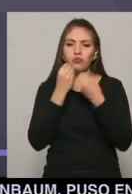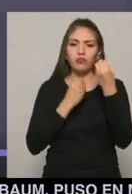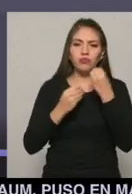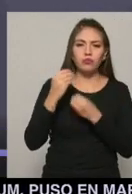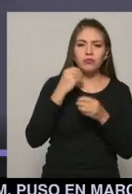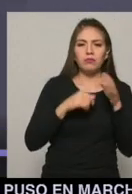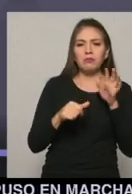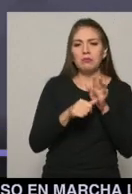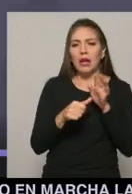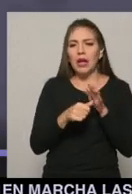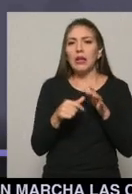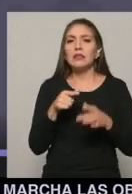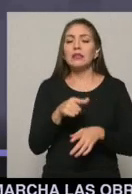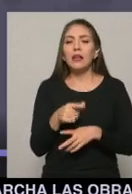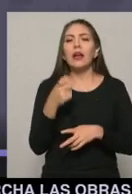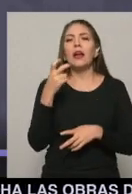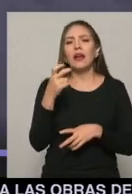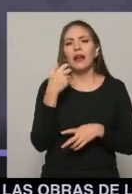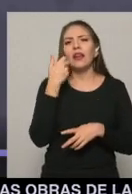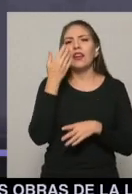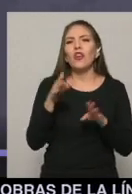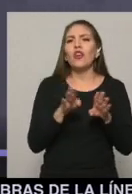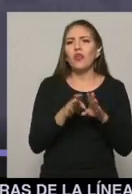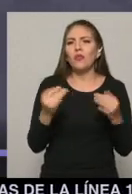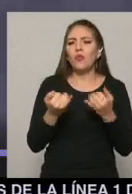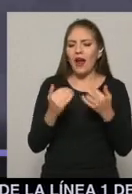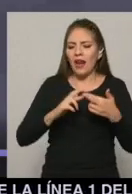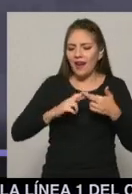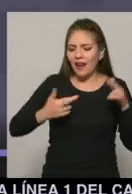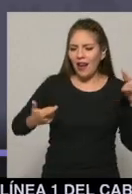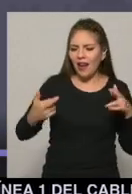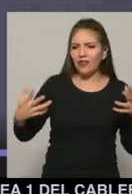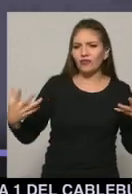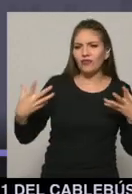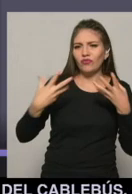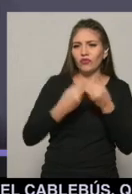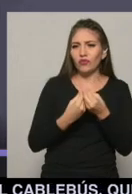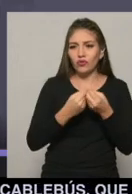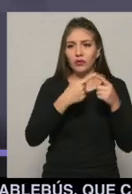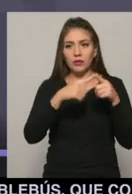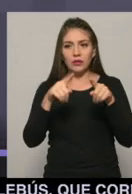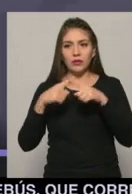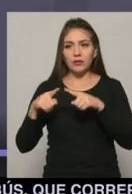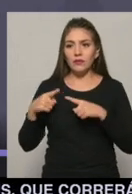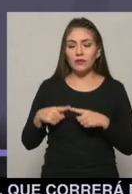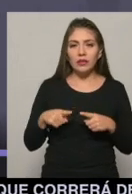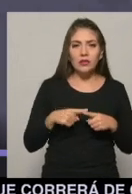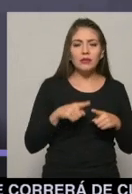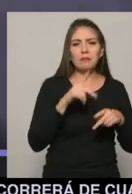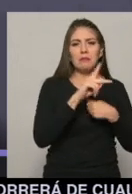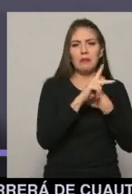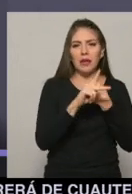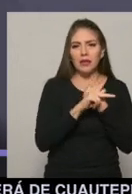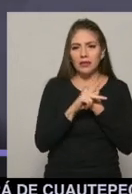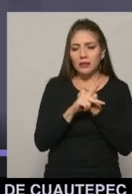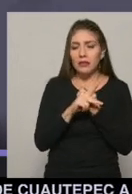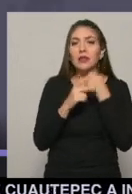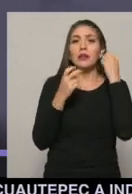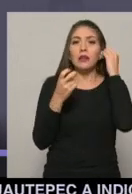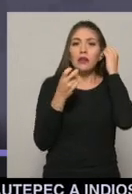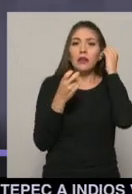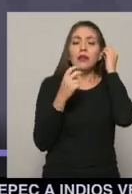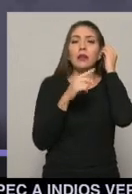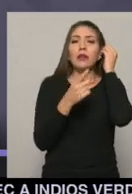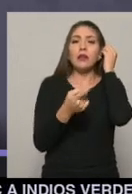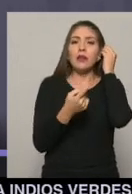alimentos. Entonces intentamos que se fomenten también las relaciones bilaterales entre nuestras naciones. es importante pues este tipo de acercamientos, porque